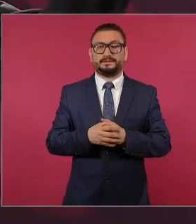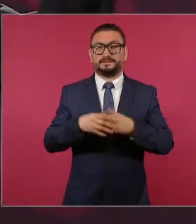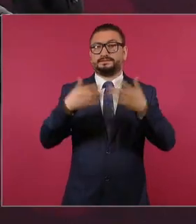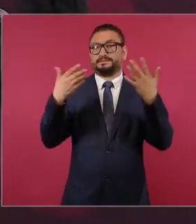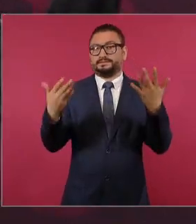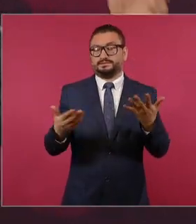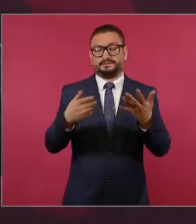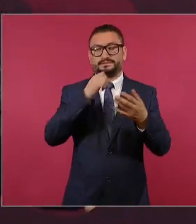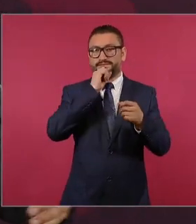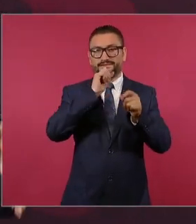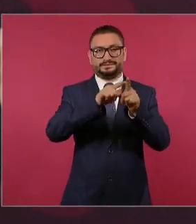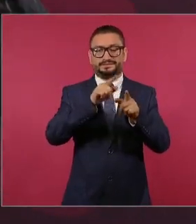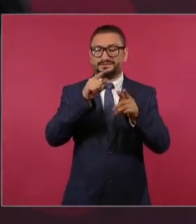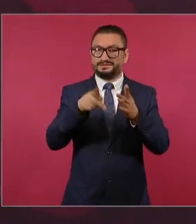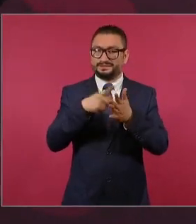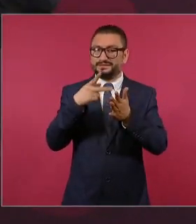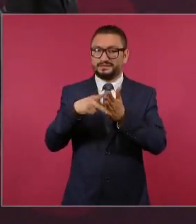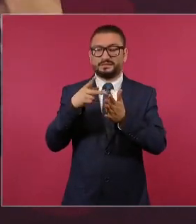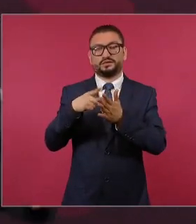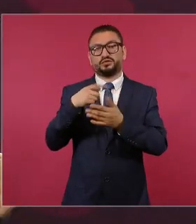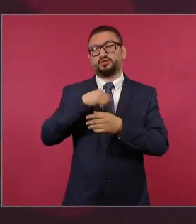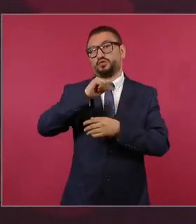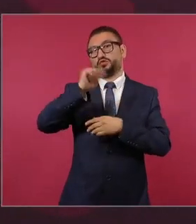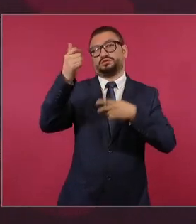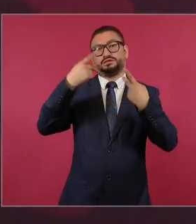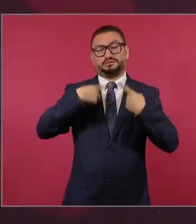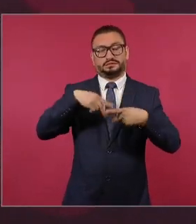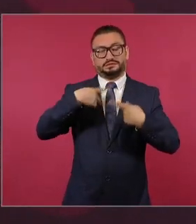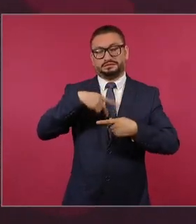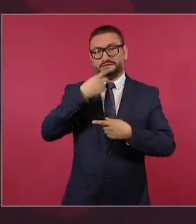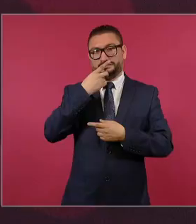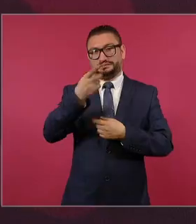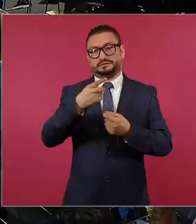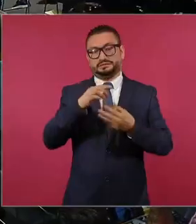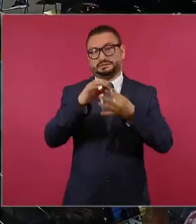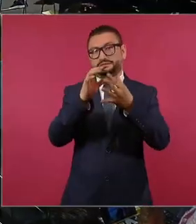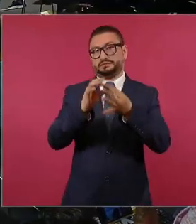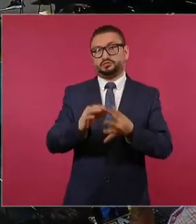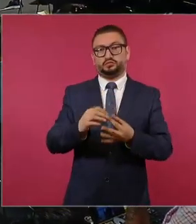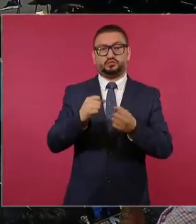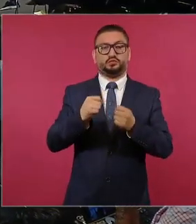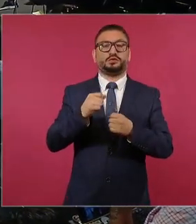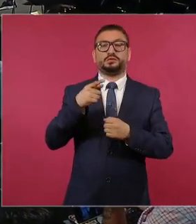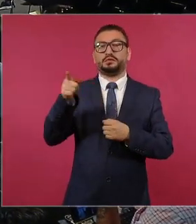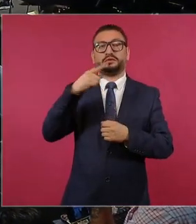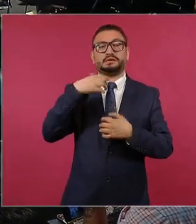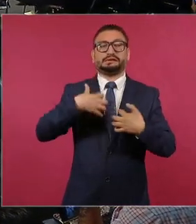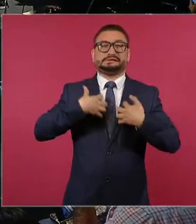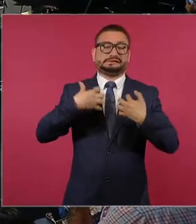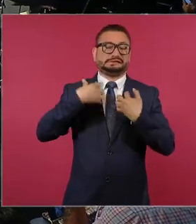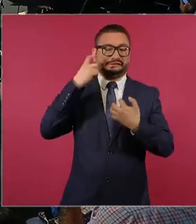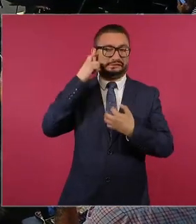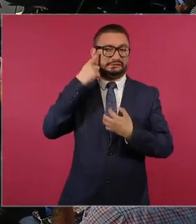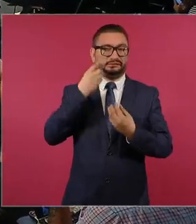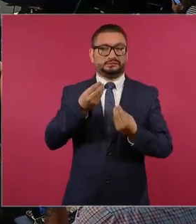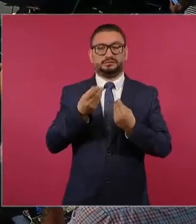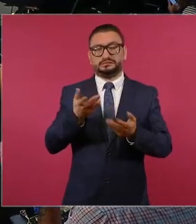Y así, y no quiero hablar de otros, ¿no? Muy influyentes, porque se enojan bastante, además